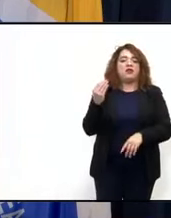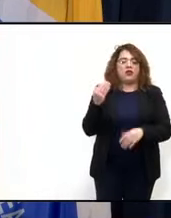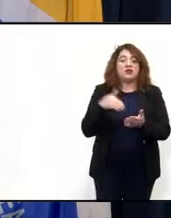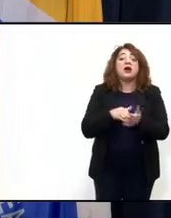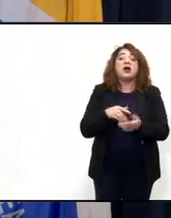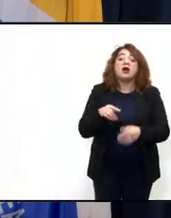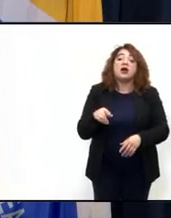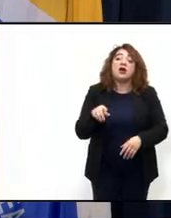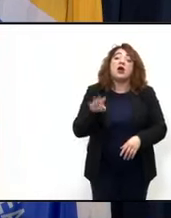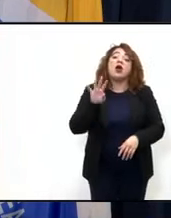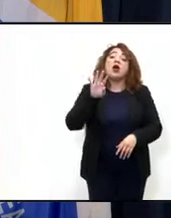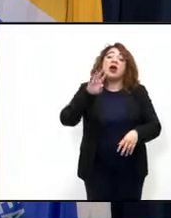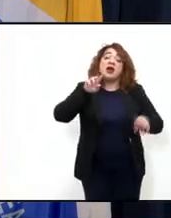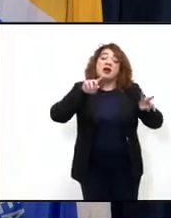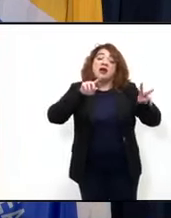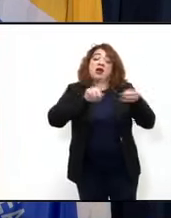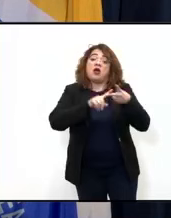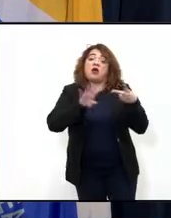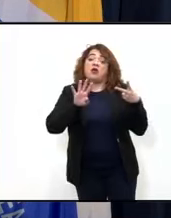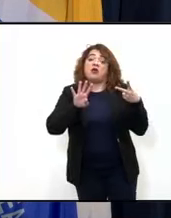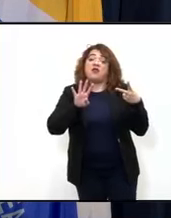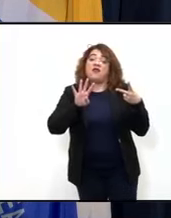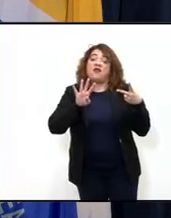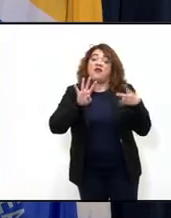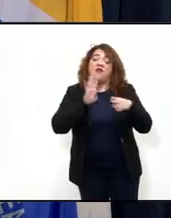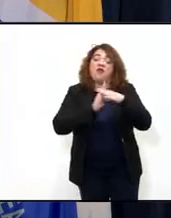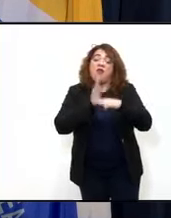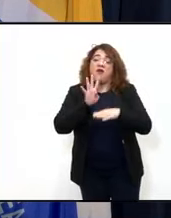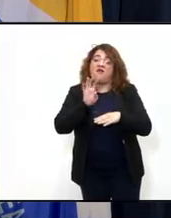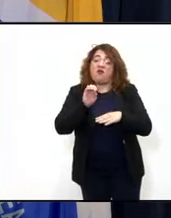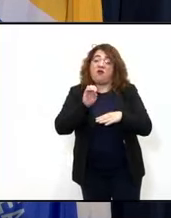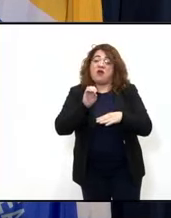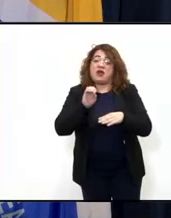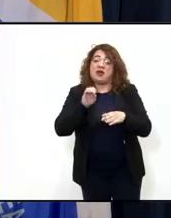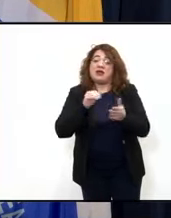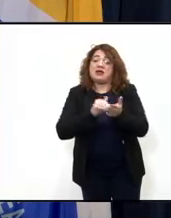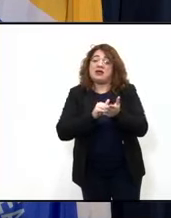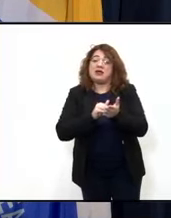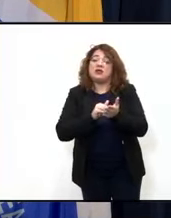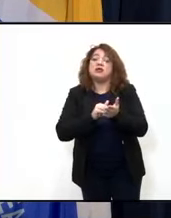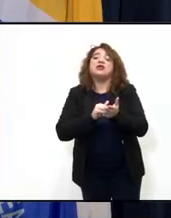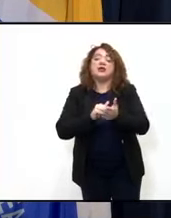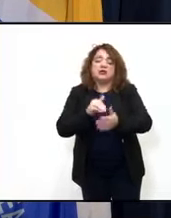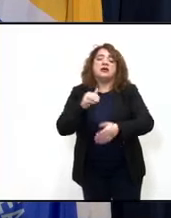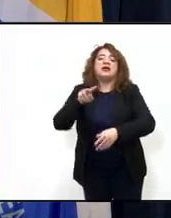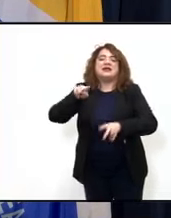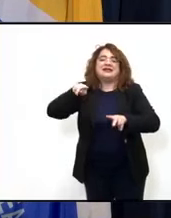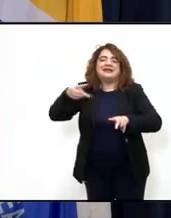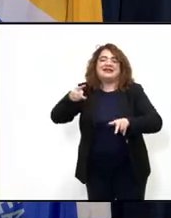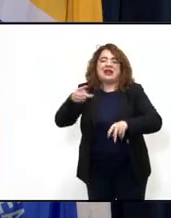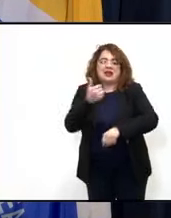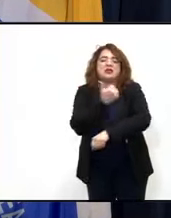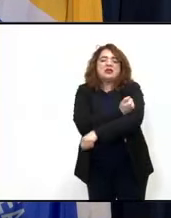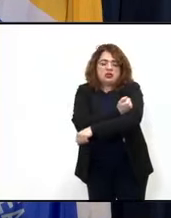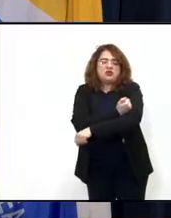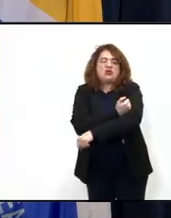40,500 segundas dosis que tenemos ahora. Ahora vamos a hablar sobre el siguiente